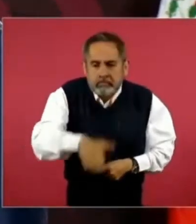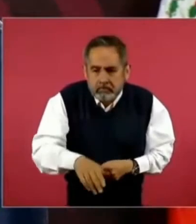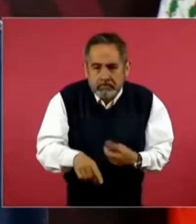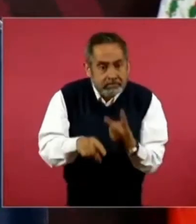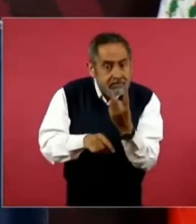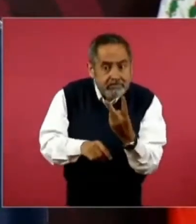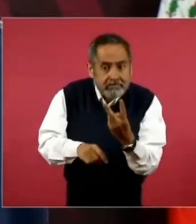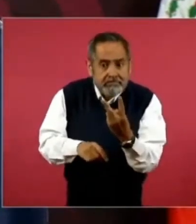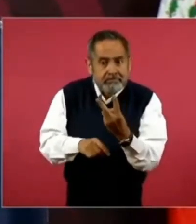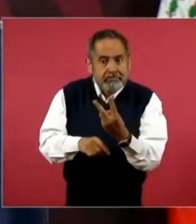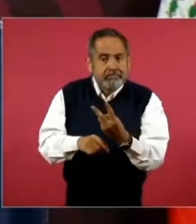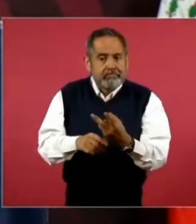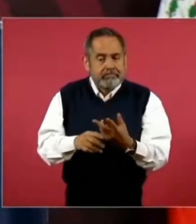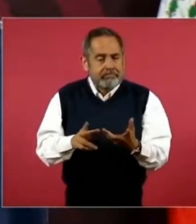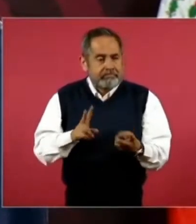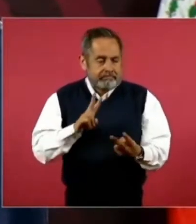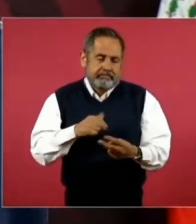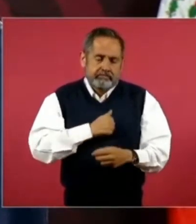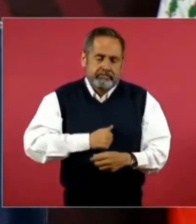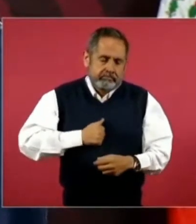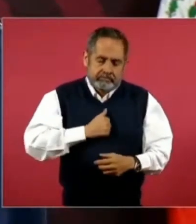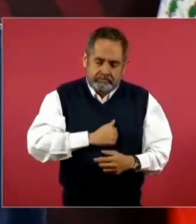Lamentablemente,